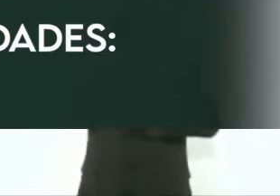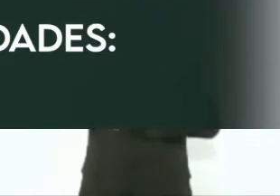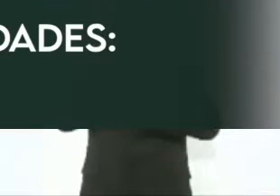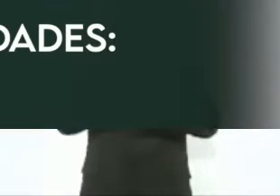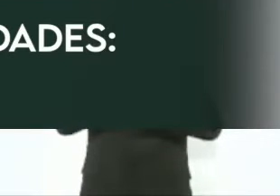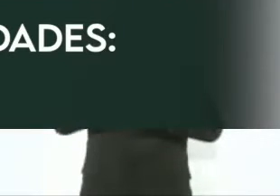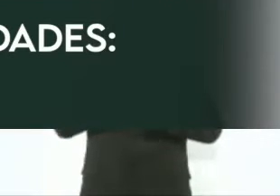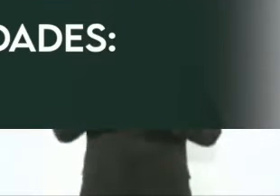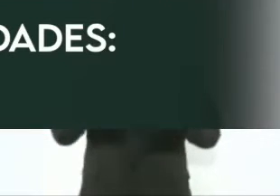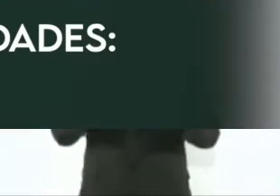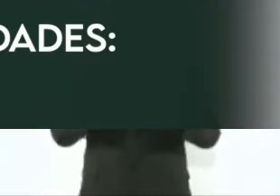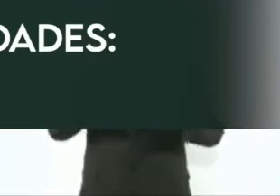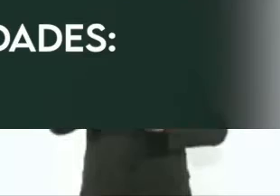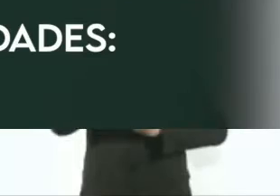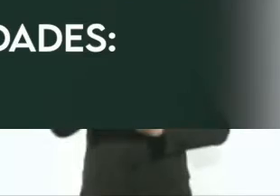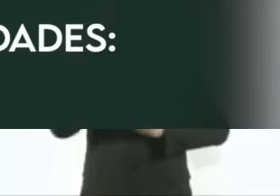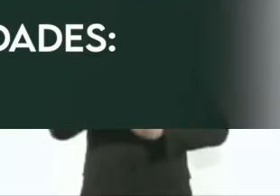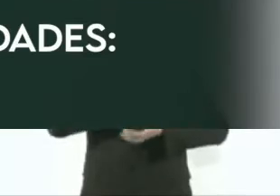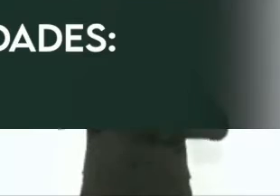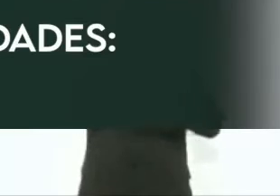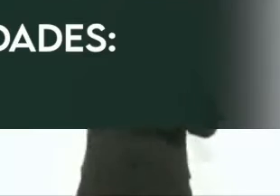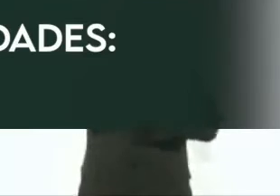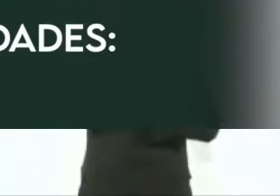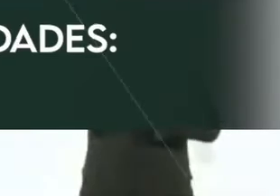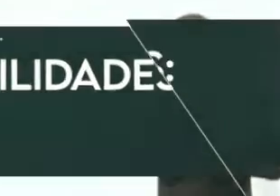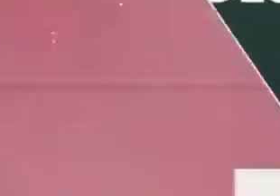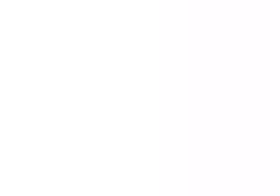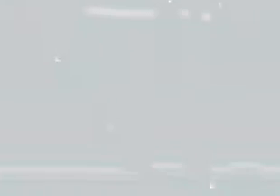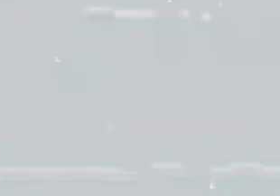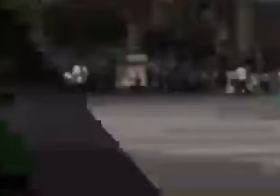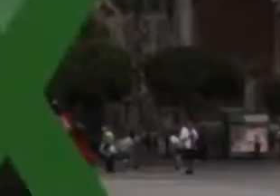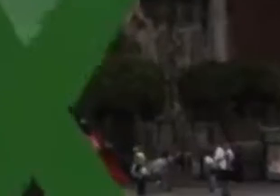alcaldías Álvaro Obregón, Azcapotzalco, Coyoacán e Iztapalapa.